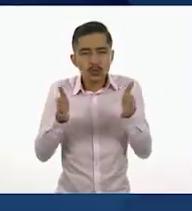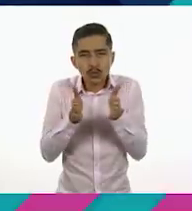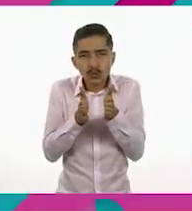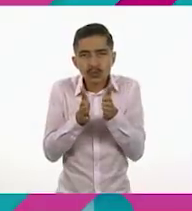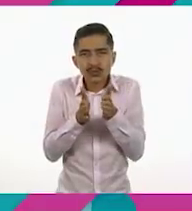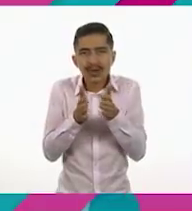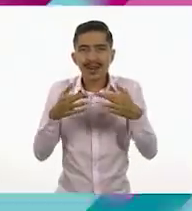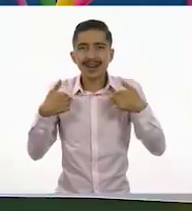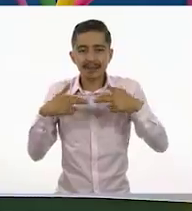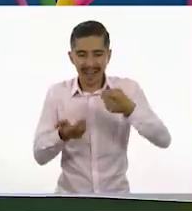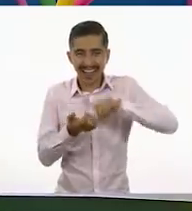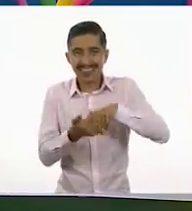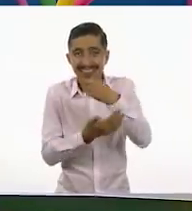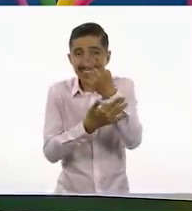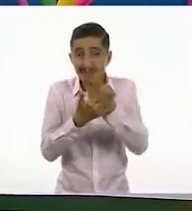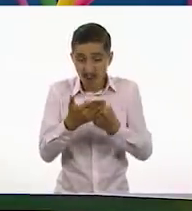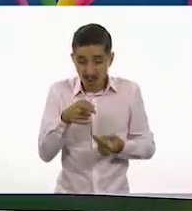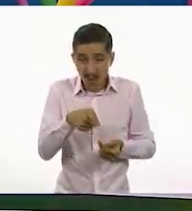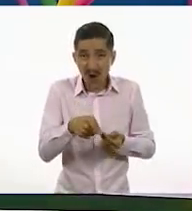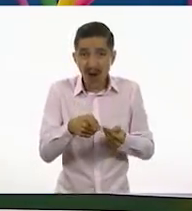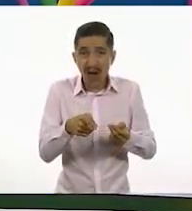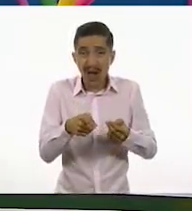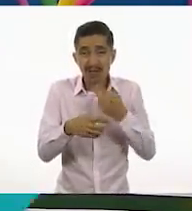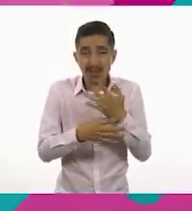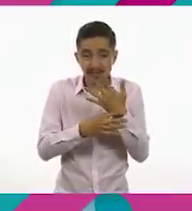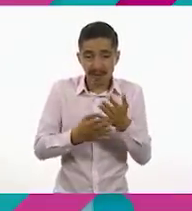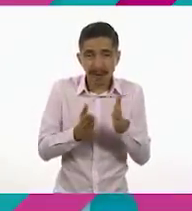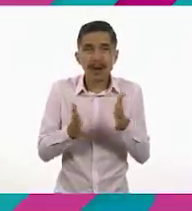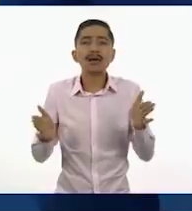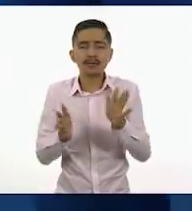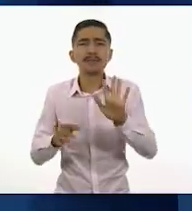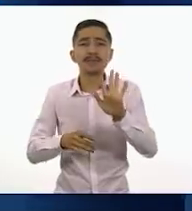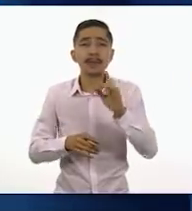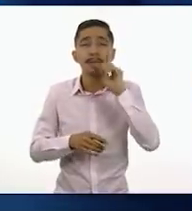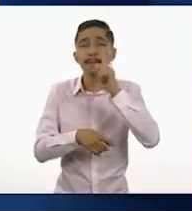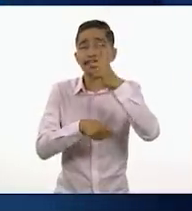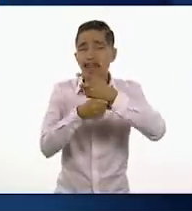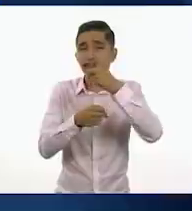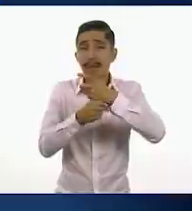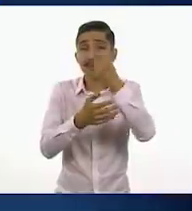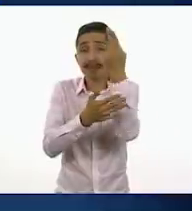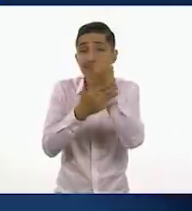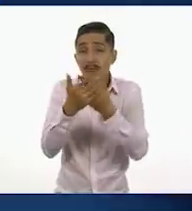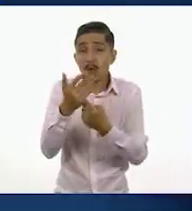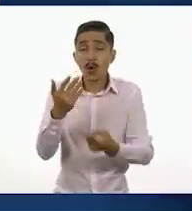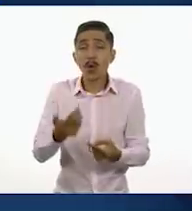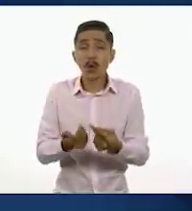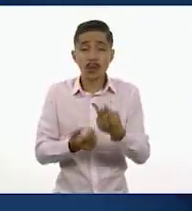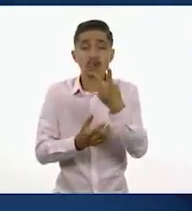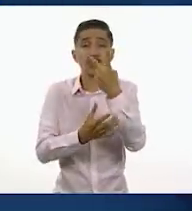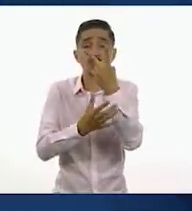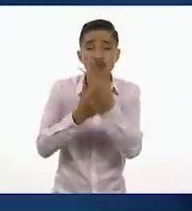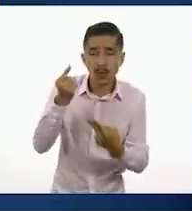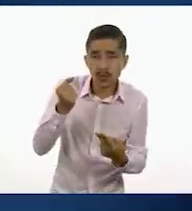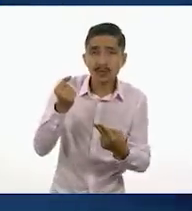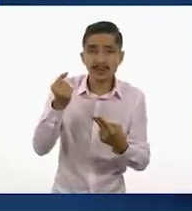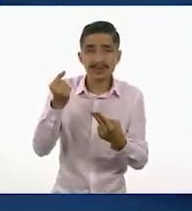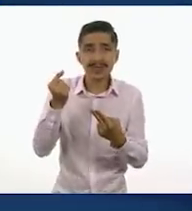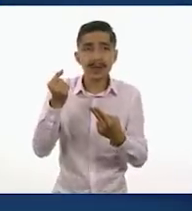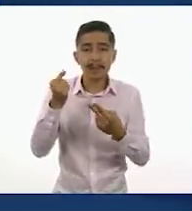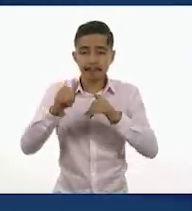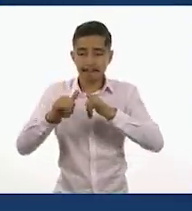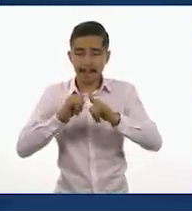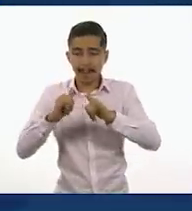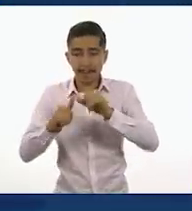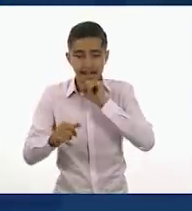De hecho, si se dan cuenta, en la primera pieza se dice que el dibujo es 2 veces más grande que la pieza mecánica que se